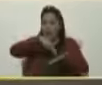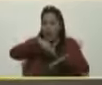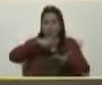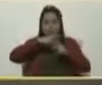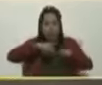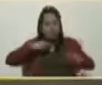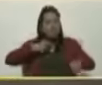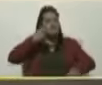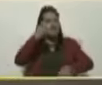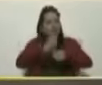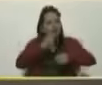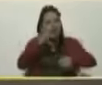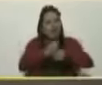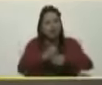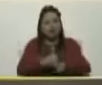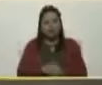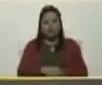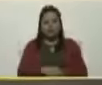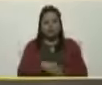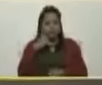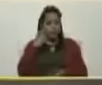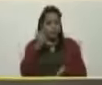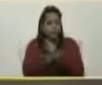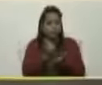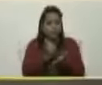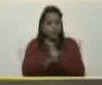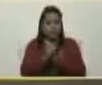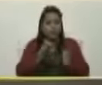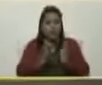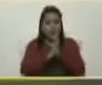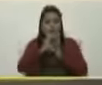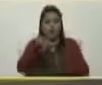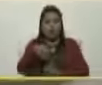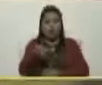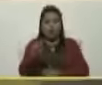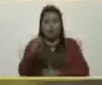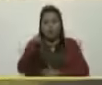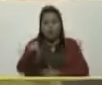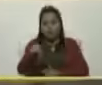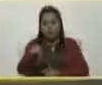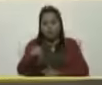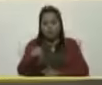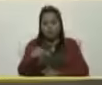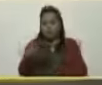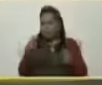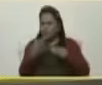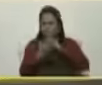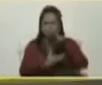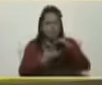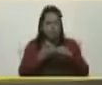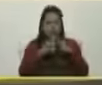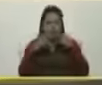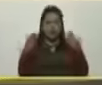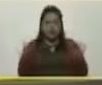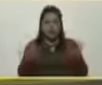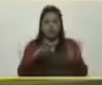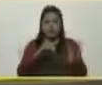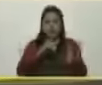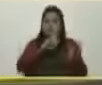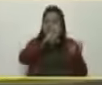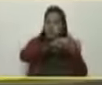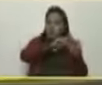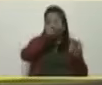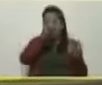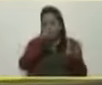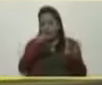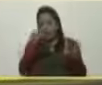trabajo, presidente, fíjese bien, San Juan de los Morros tenemos un problema, muchos problemas grandes, pero uno de los primeros es que